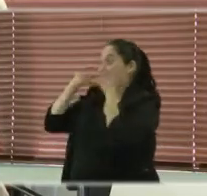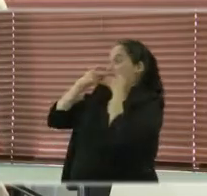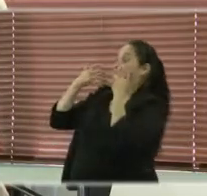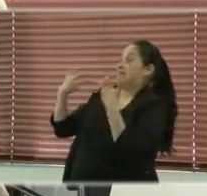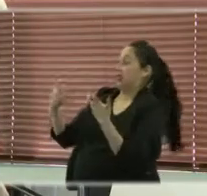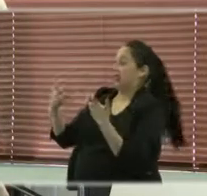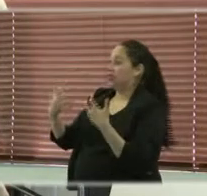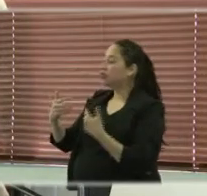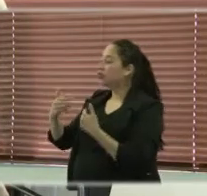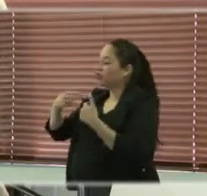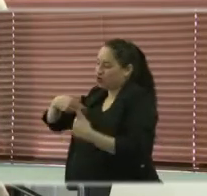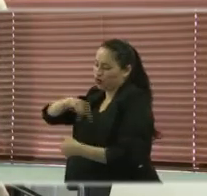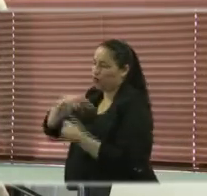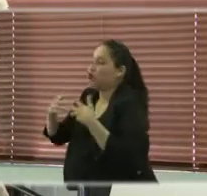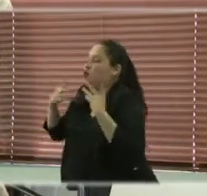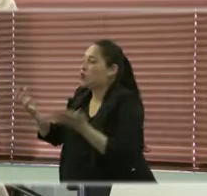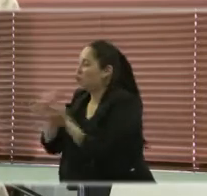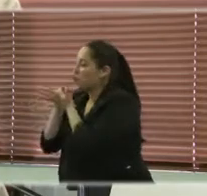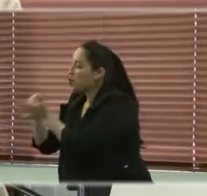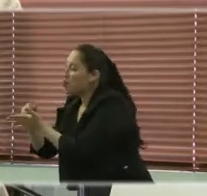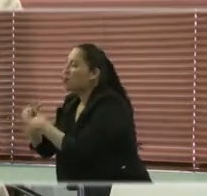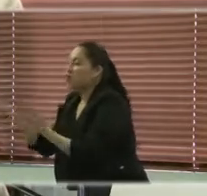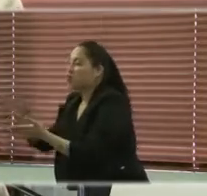hacer para mejorar esta situación